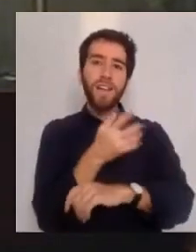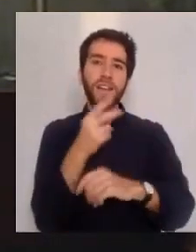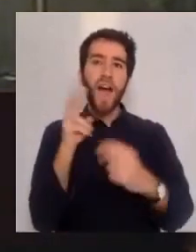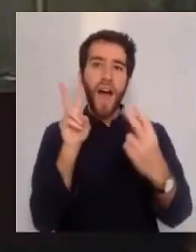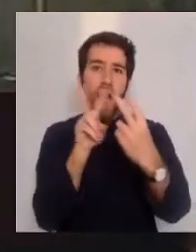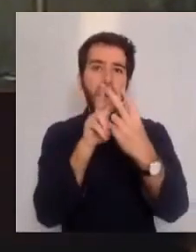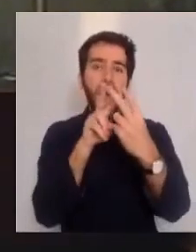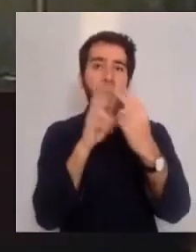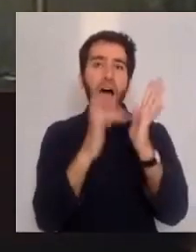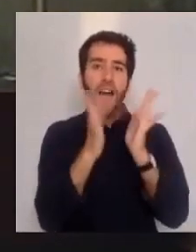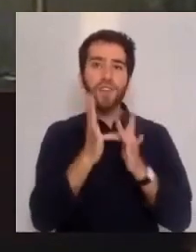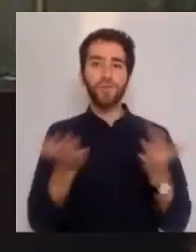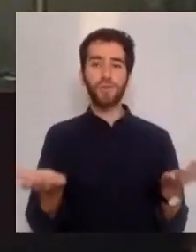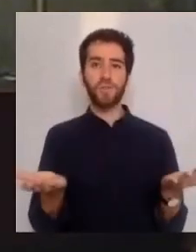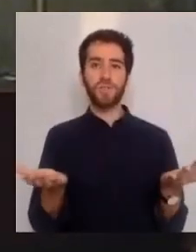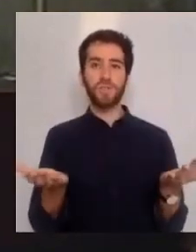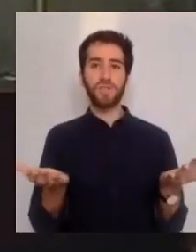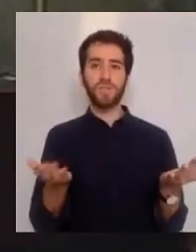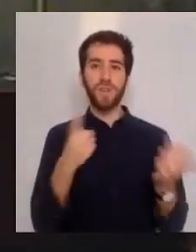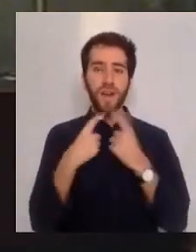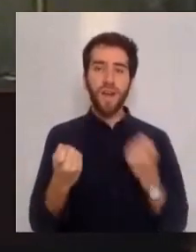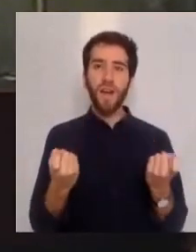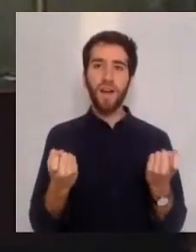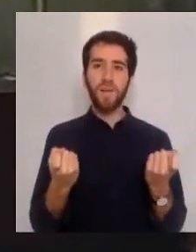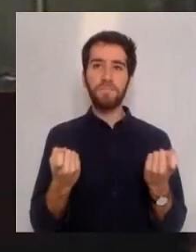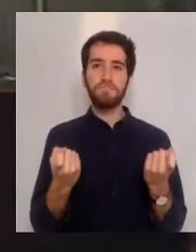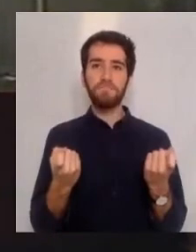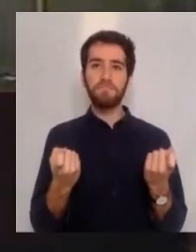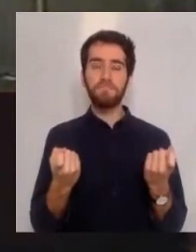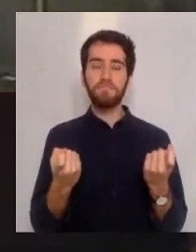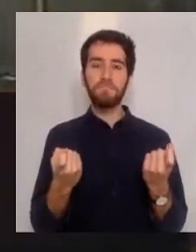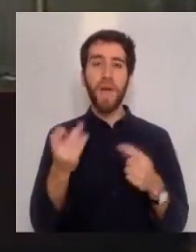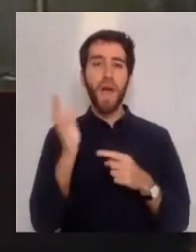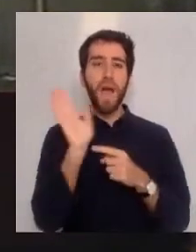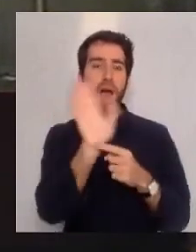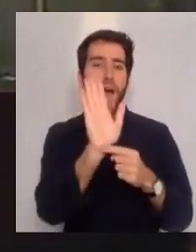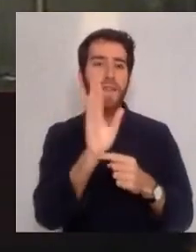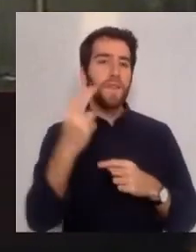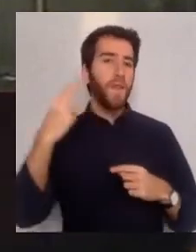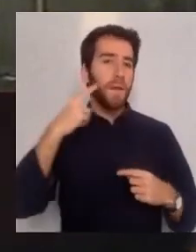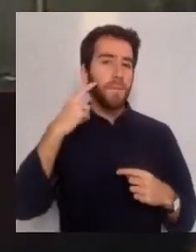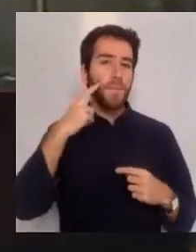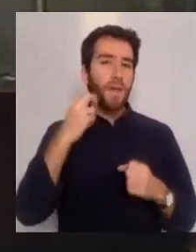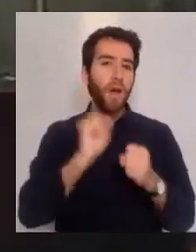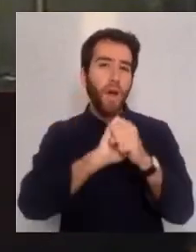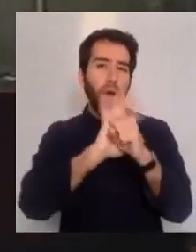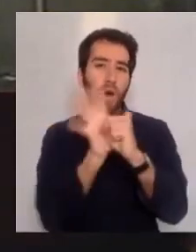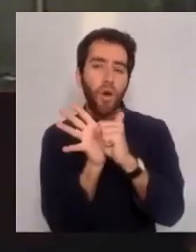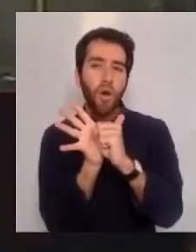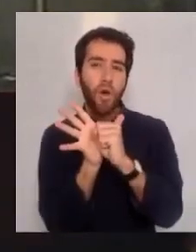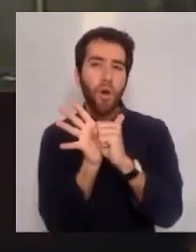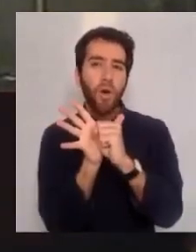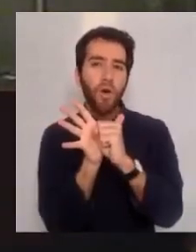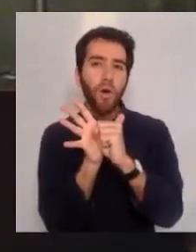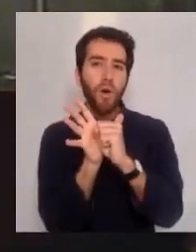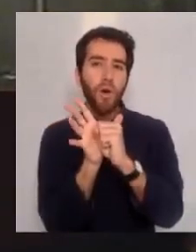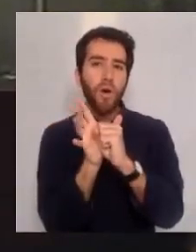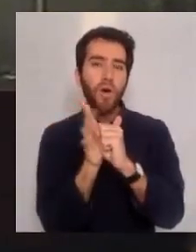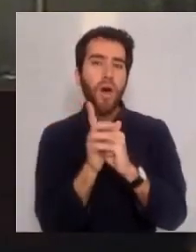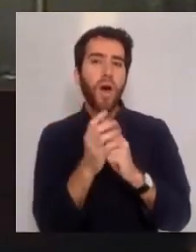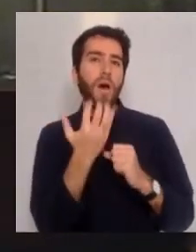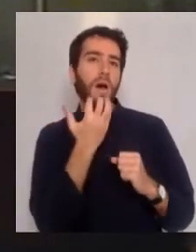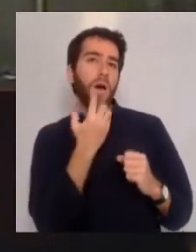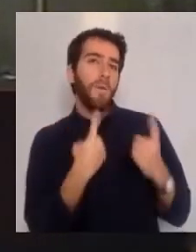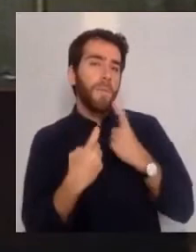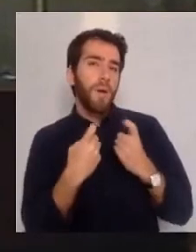Y ante el miedo y la incertidumbre que produce el coronavirus, ¿no es signo del resucitado todo el derroche